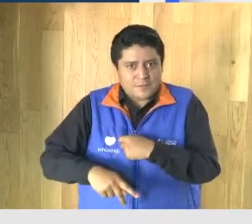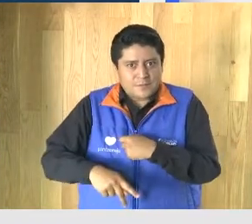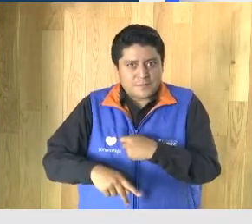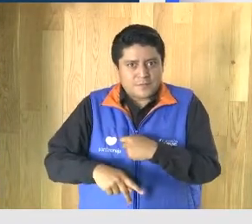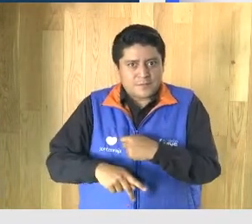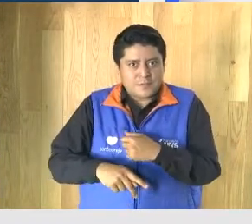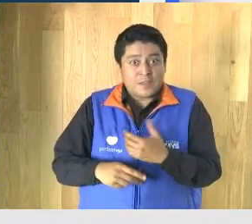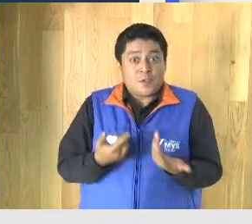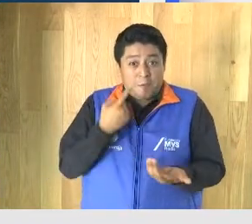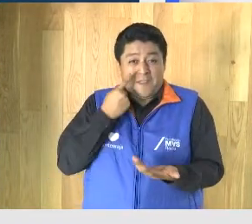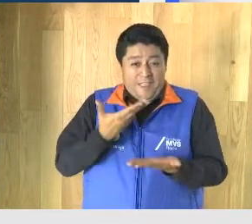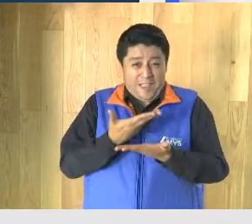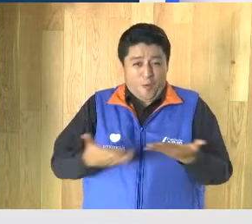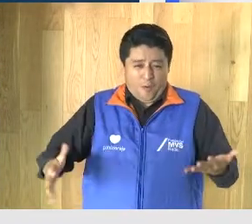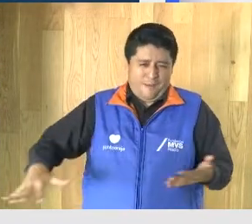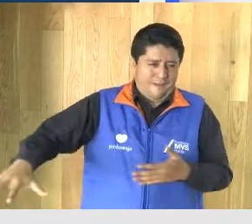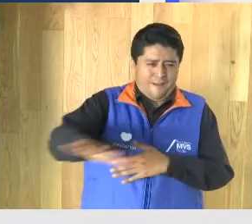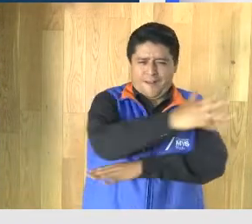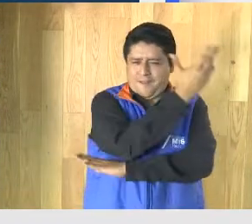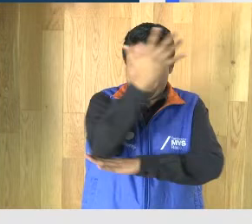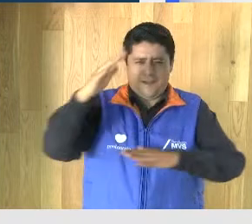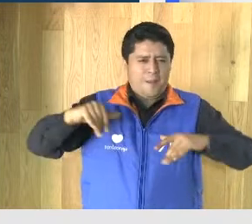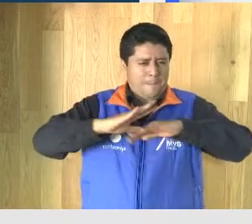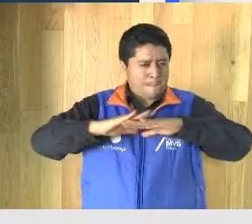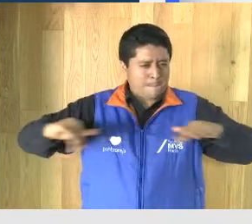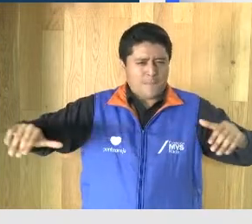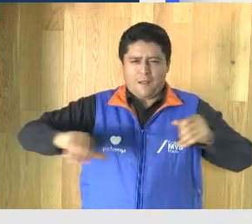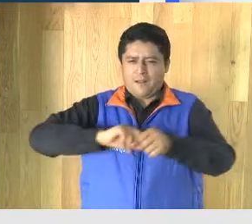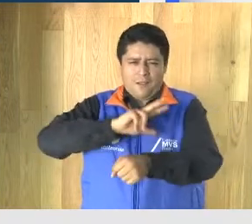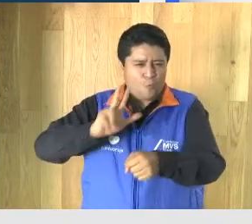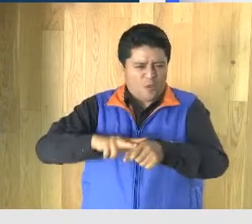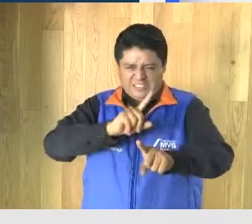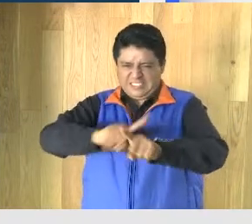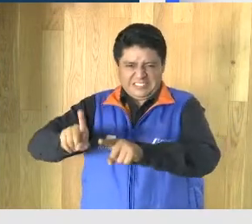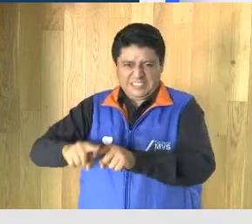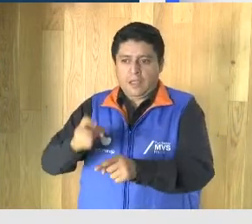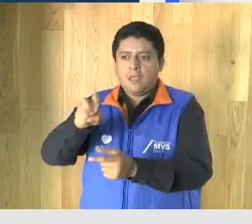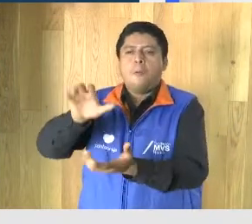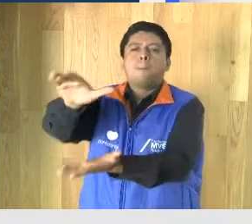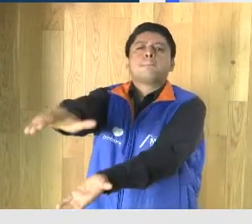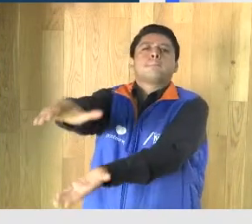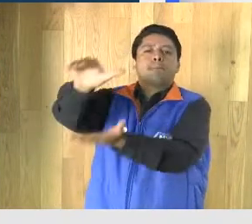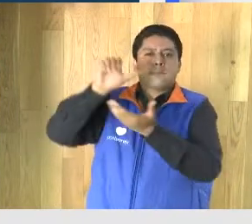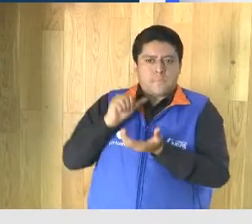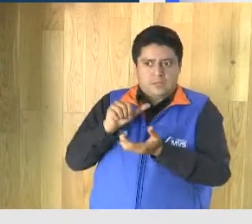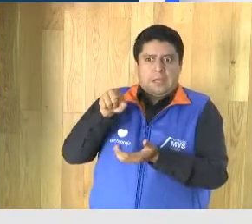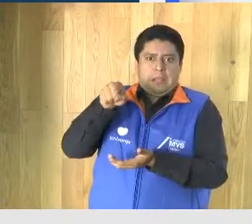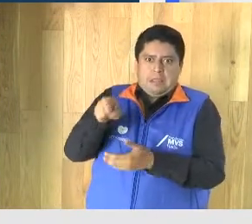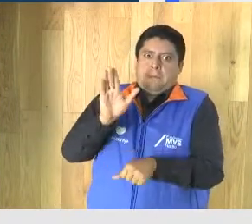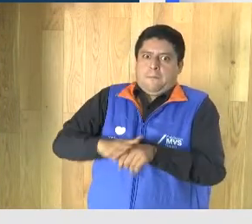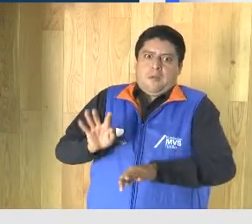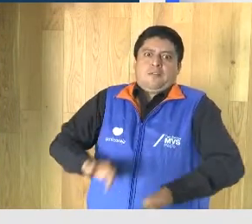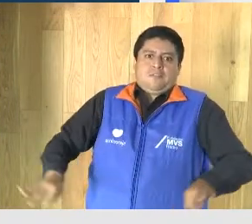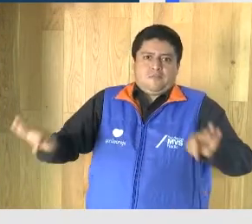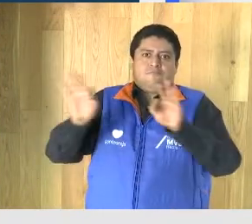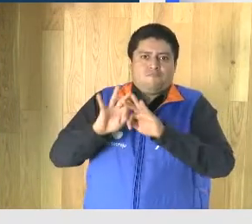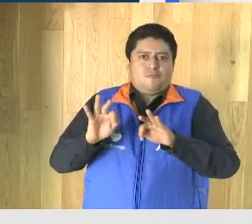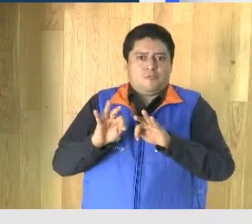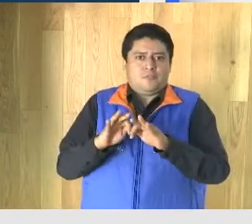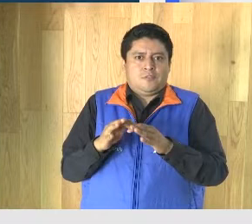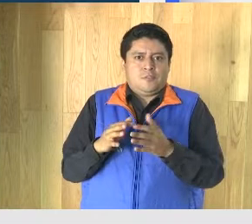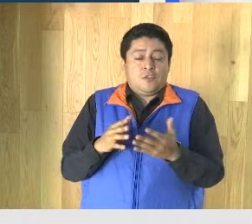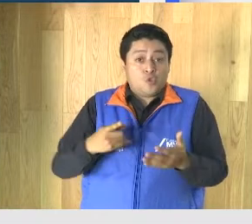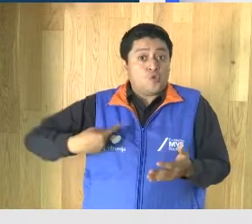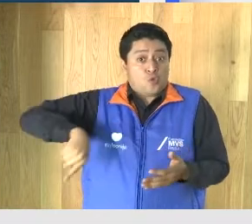más generoso que tenemos, porque según la Comisión Europea, el 50% del PIB global, del Producto Interior Bruto global,